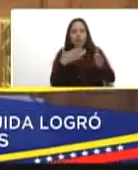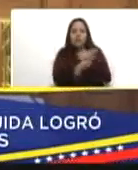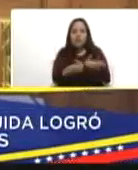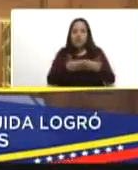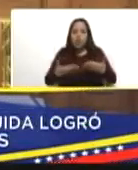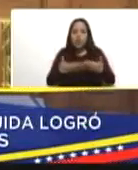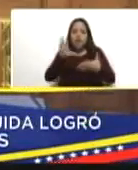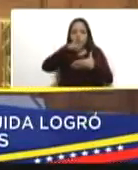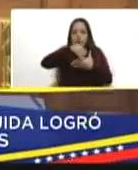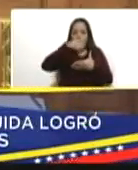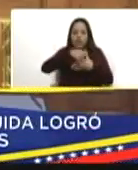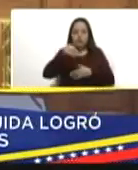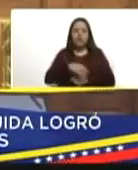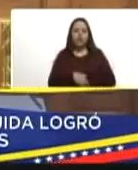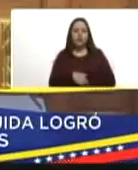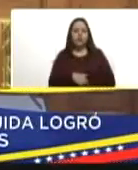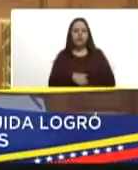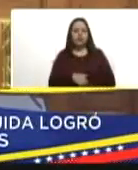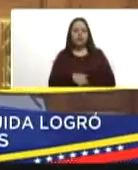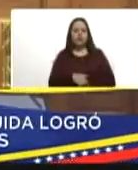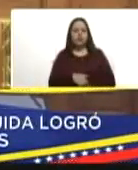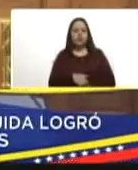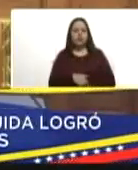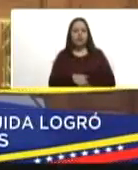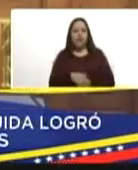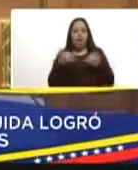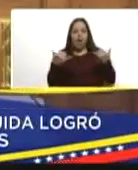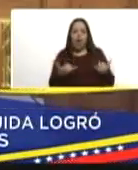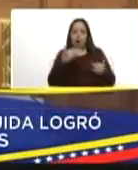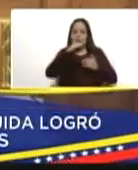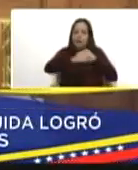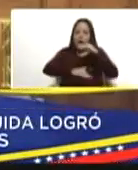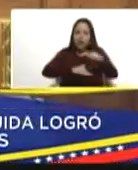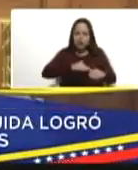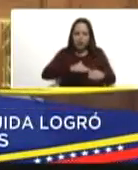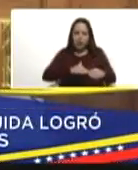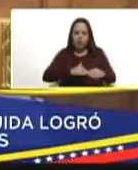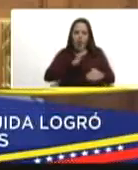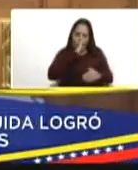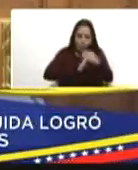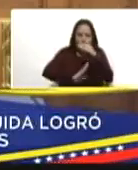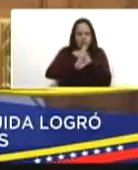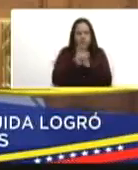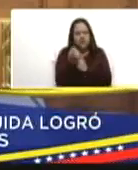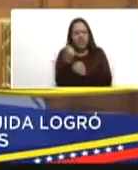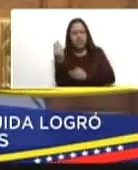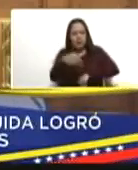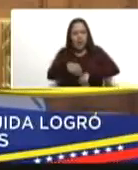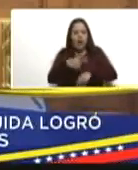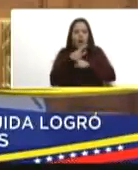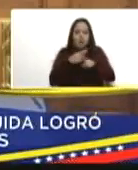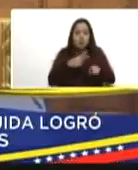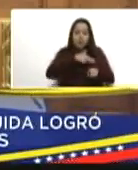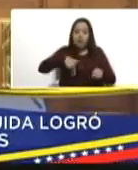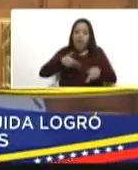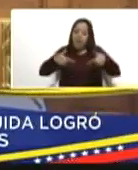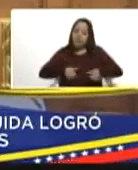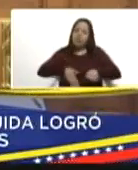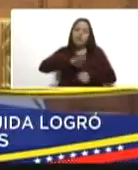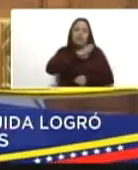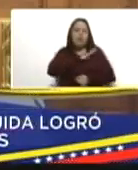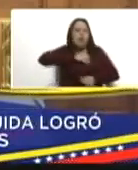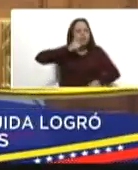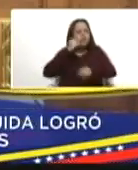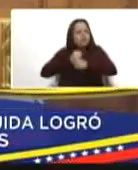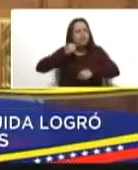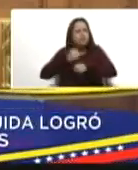dólares y hemos dado un paso Modesto todavía Modesto pero lo hemos dado con esfuerzos propios con